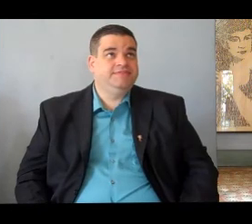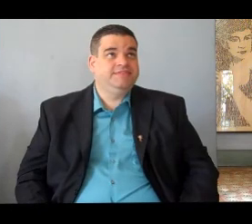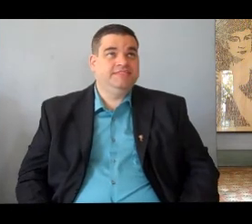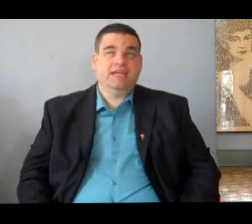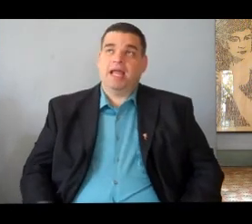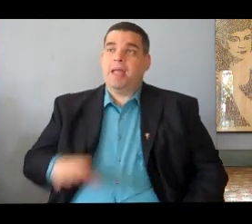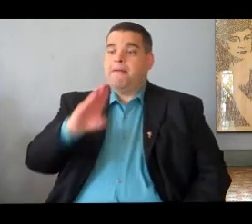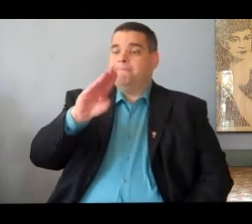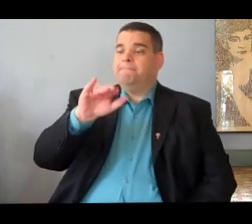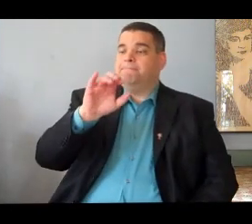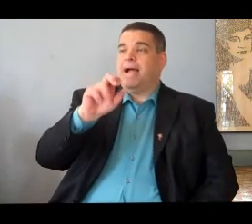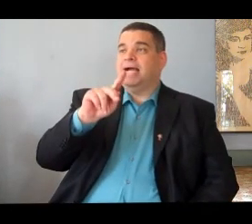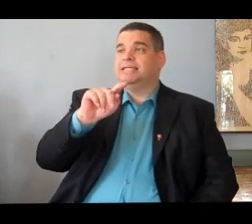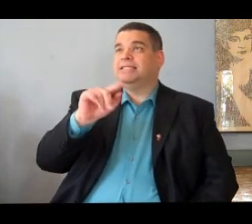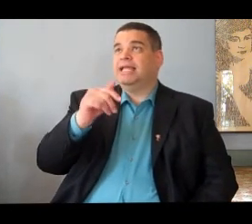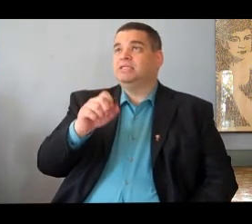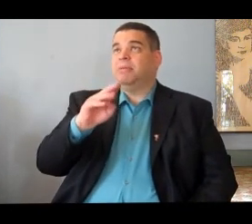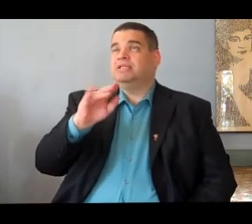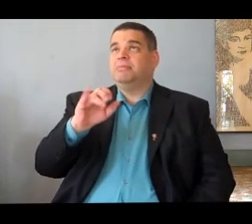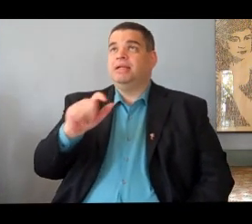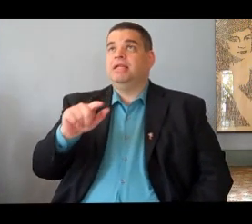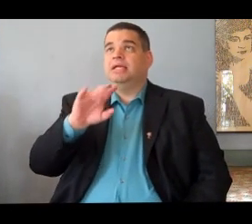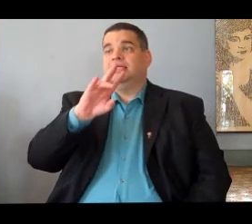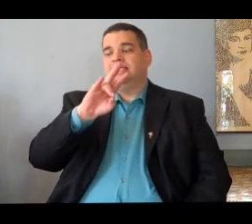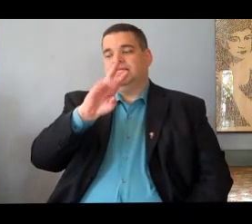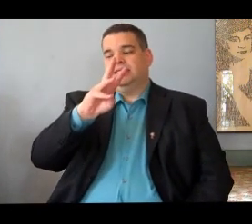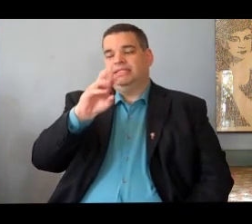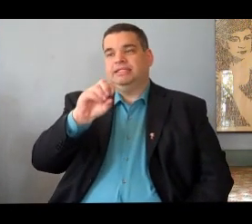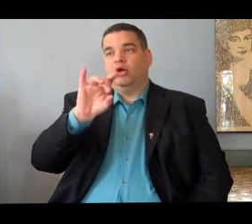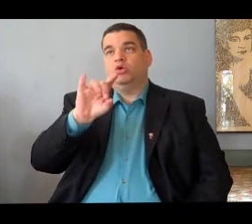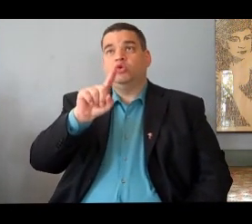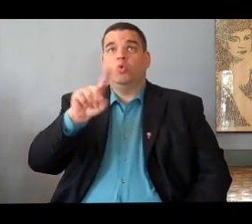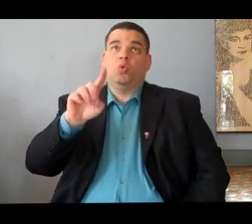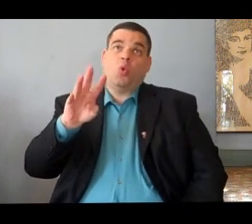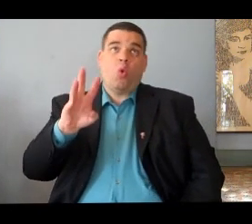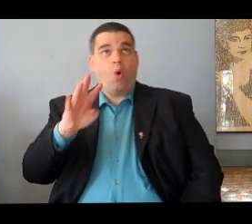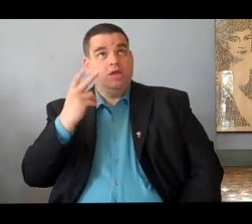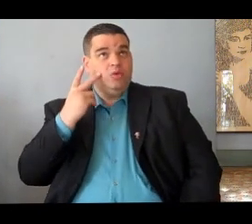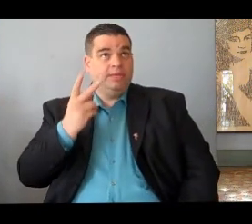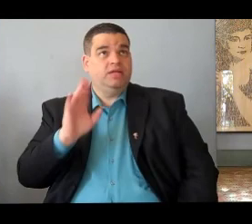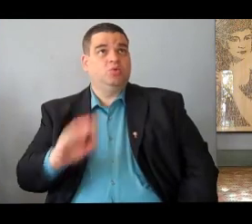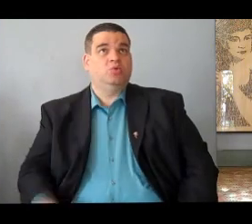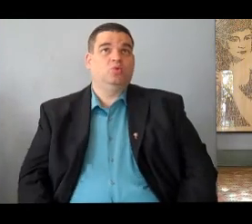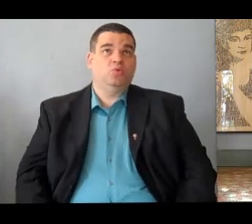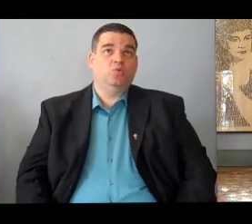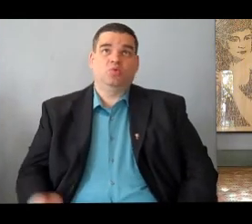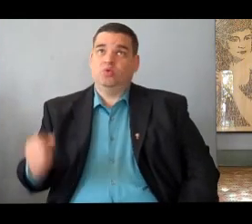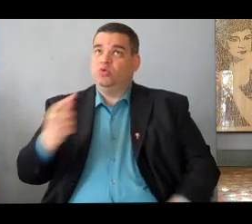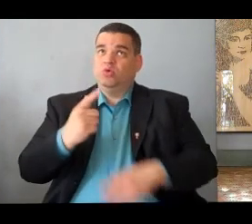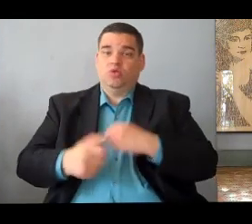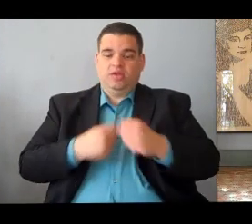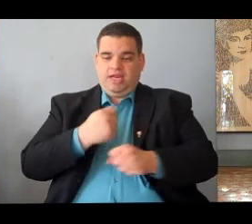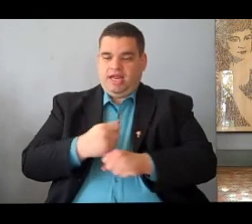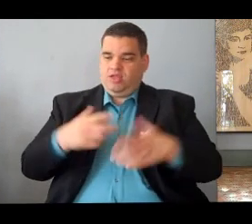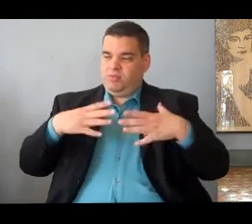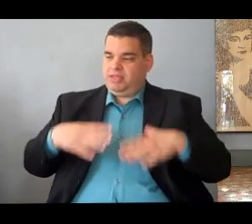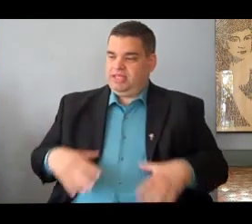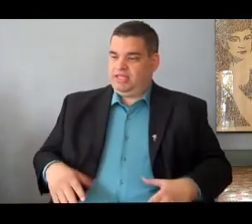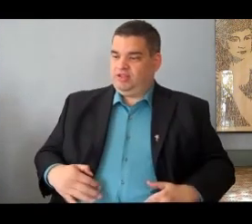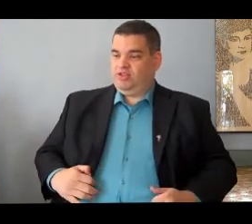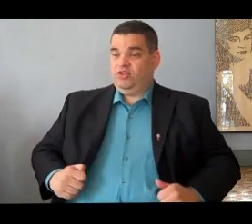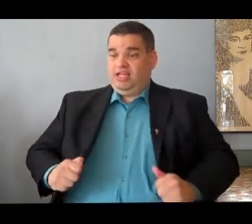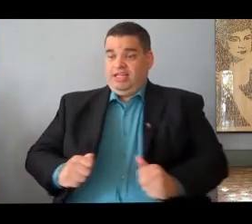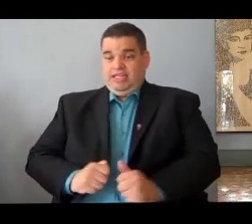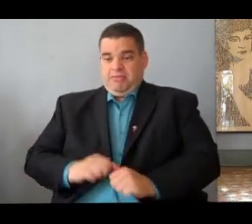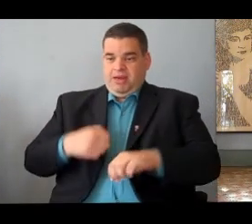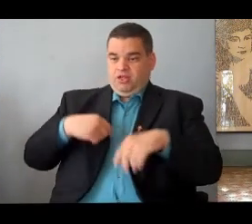de Backstage by Jamil. Trujillo Alto, 760-8114, mira tú. Uh-huh. Todo el año vistiéndote, Ana. Se han votado. Se